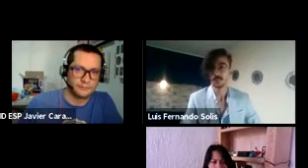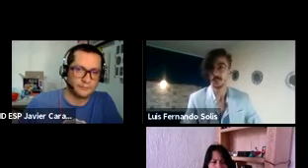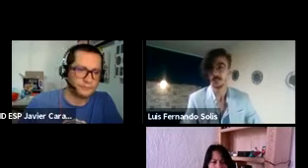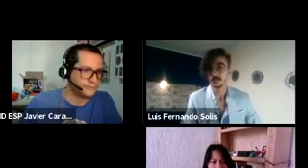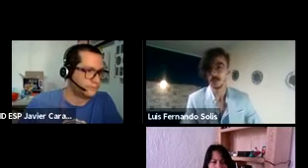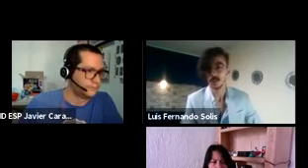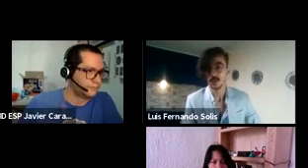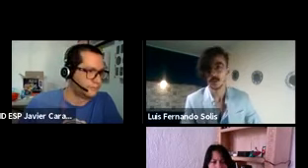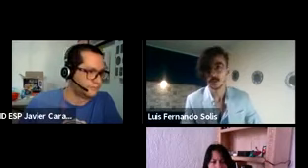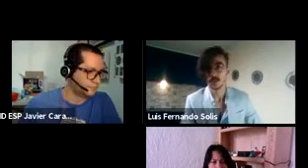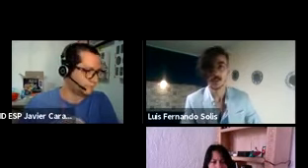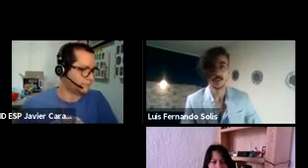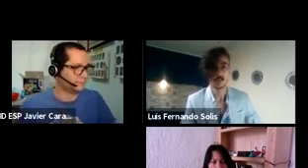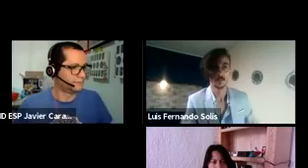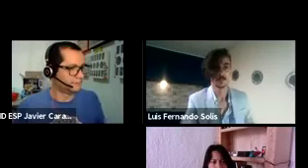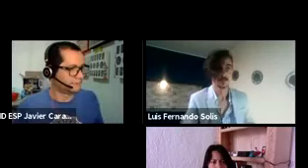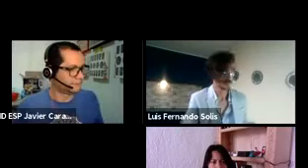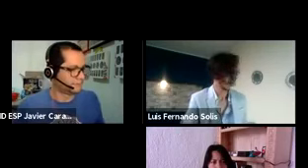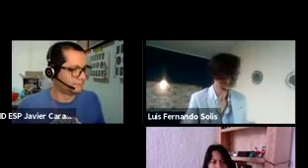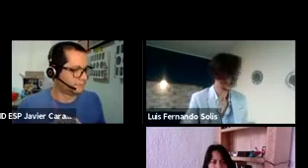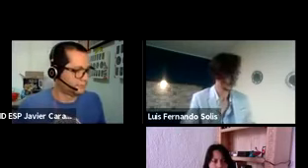Bueno.